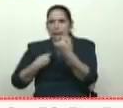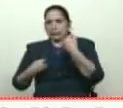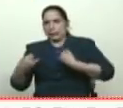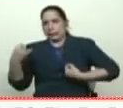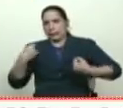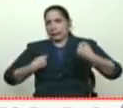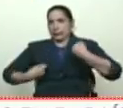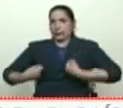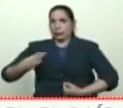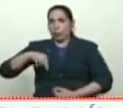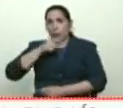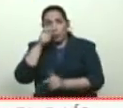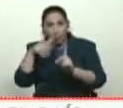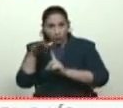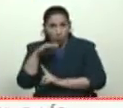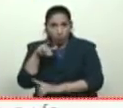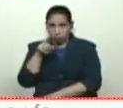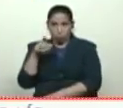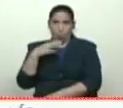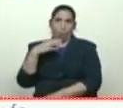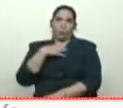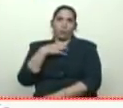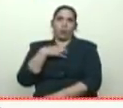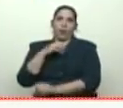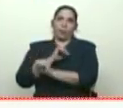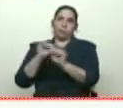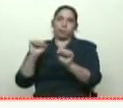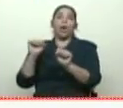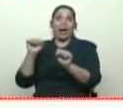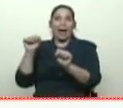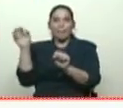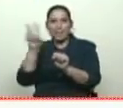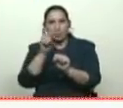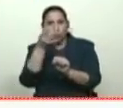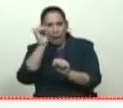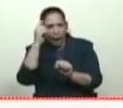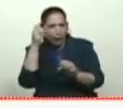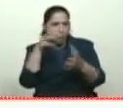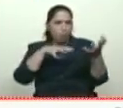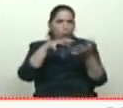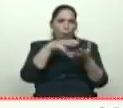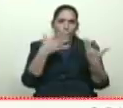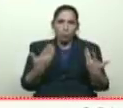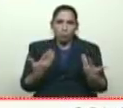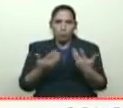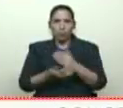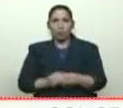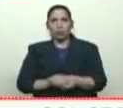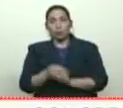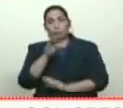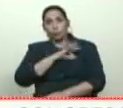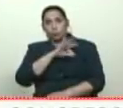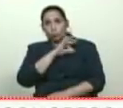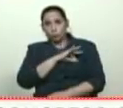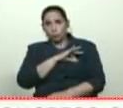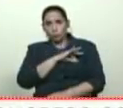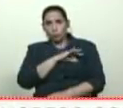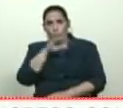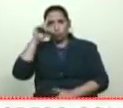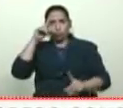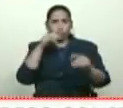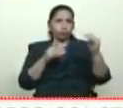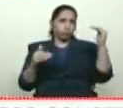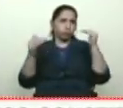eso no lo puede negar nadie. Venezuela viene de una situación de lo social de alcanzar